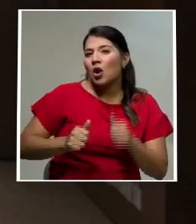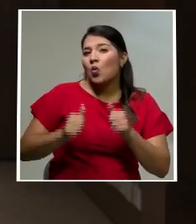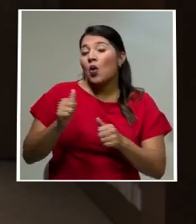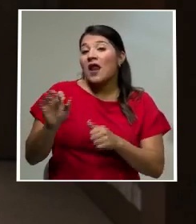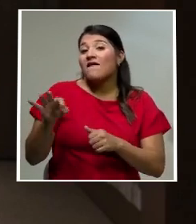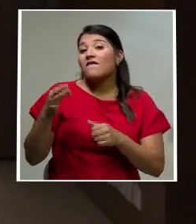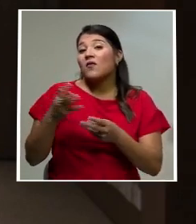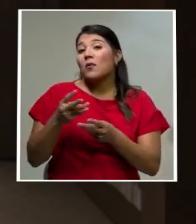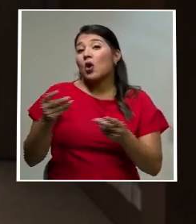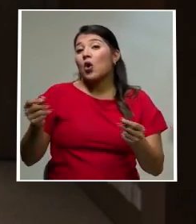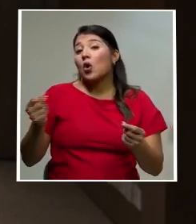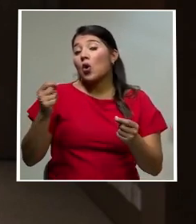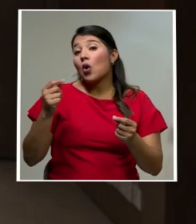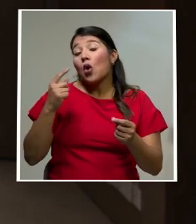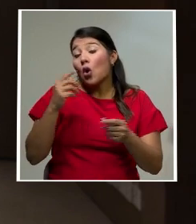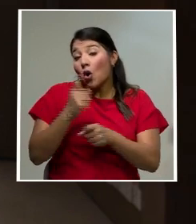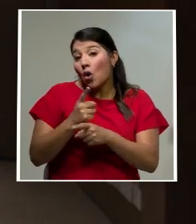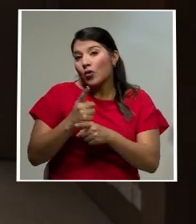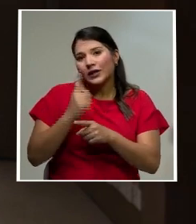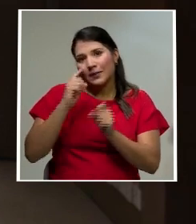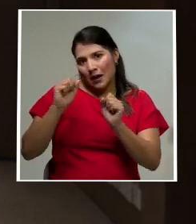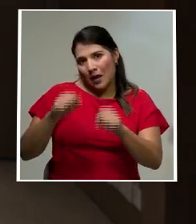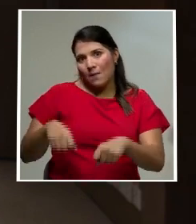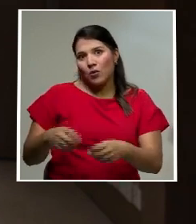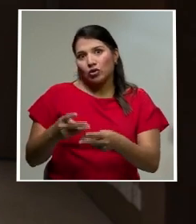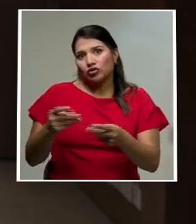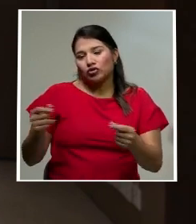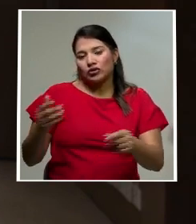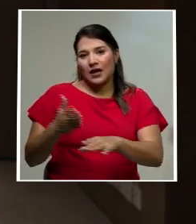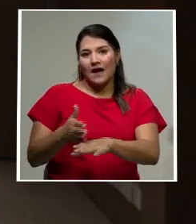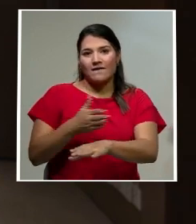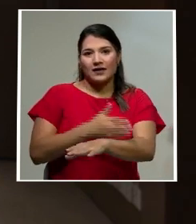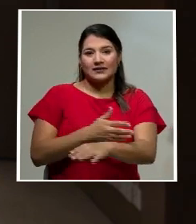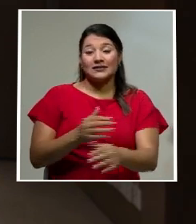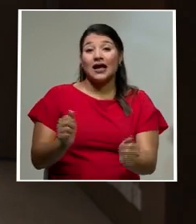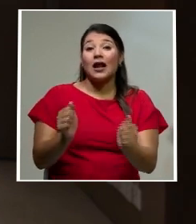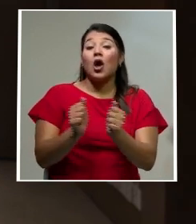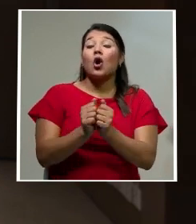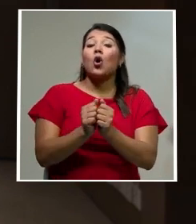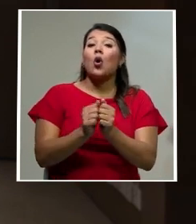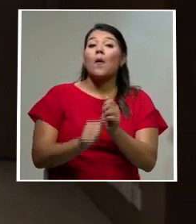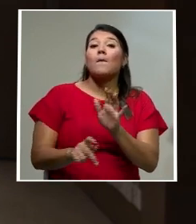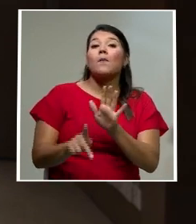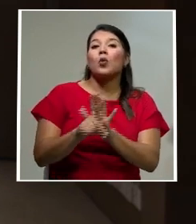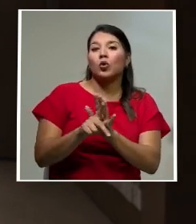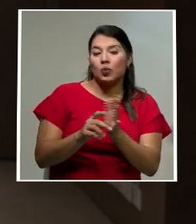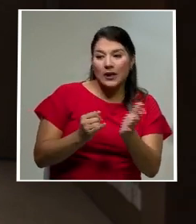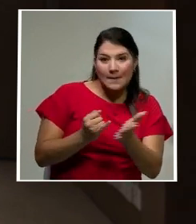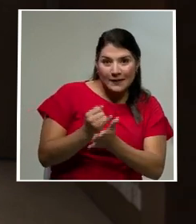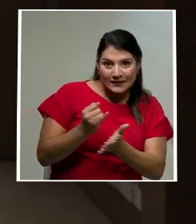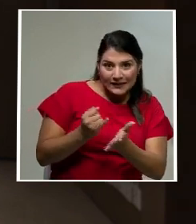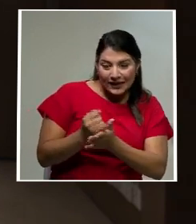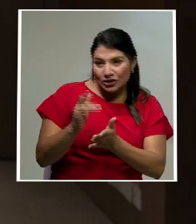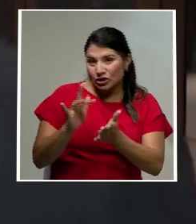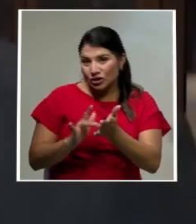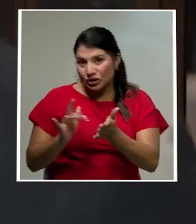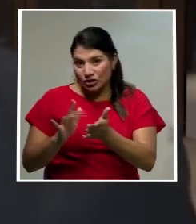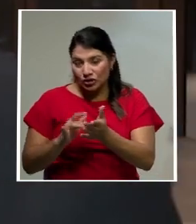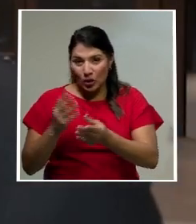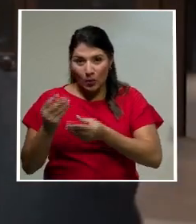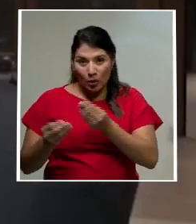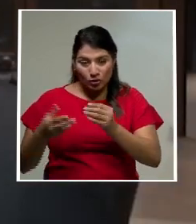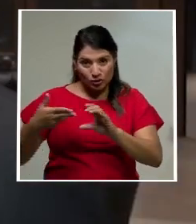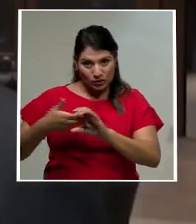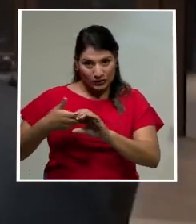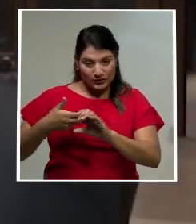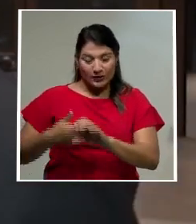correcta para poder avanzar con la prohibición de los hidrocarburos, de su explotación y exploración de estos hidrocarburos.